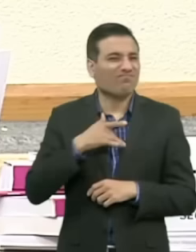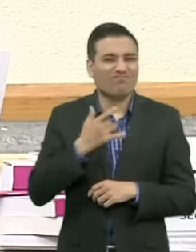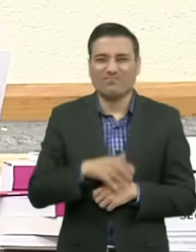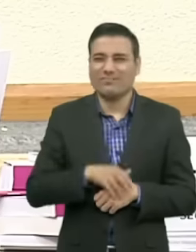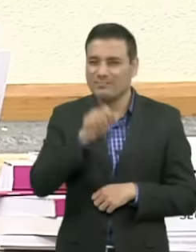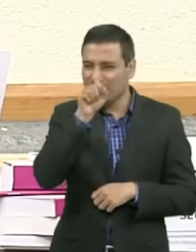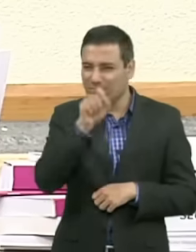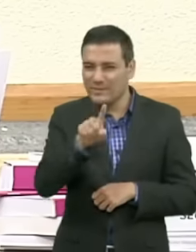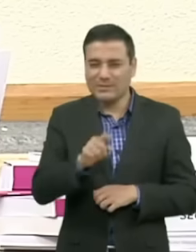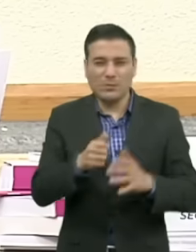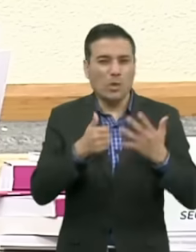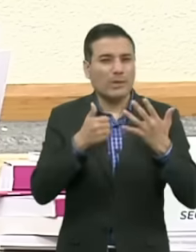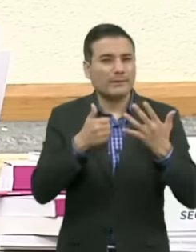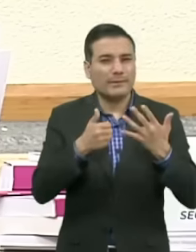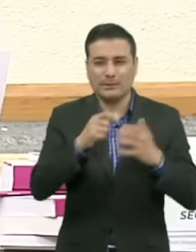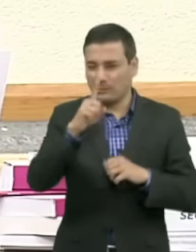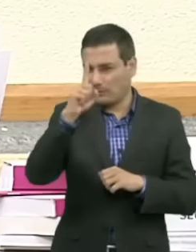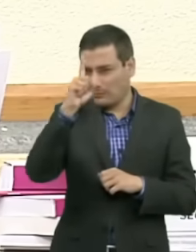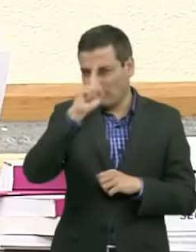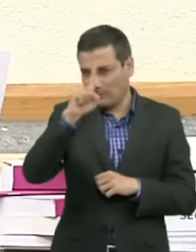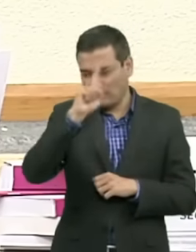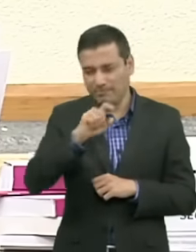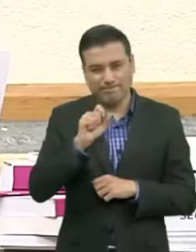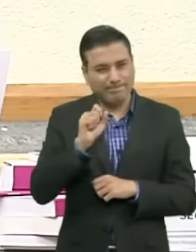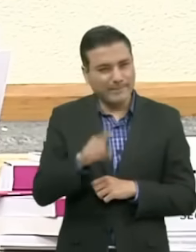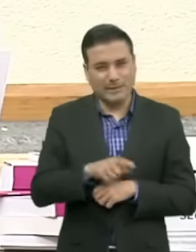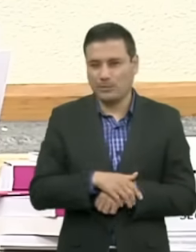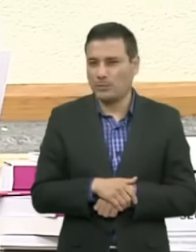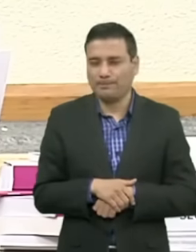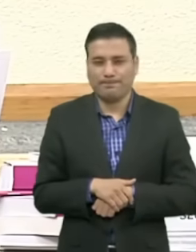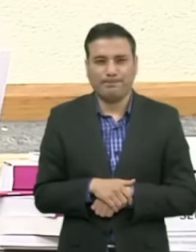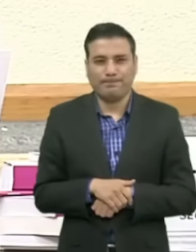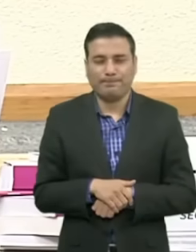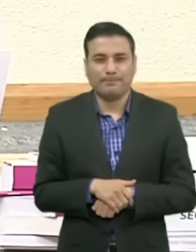seis consejerías. Estamos